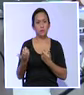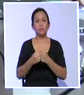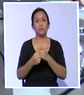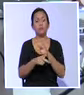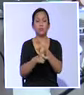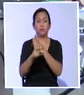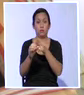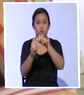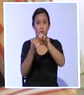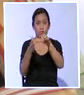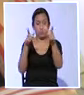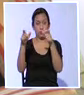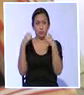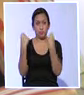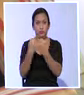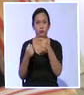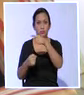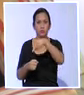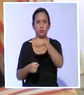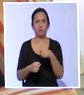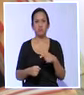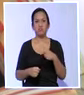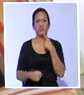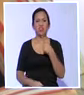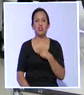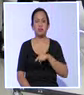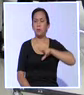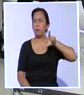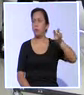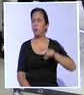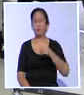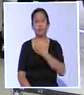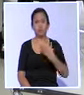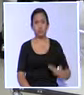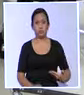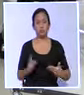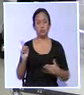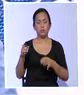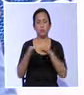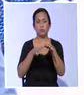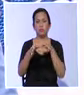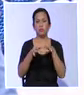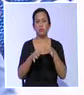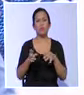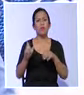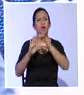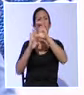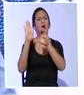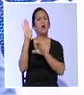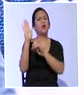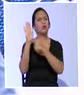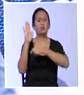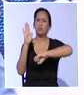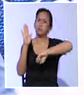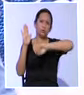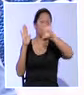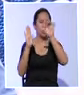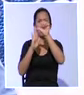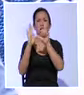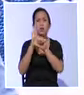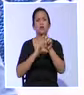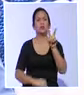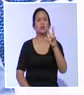participación ciudadana y control social se negó esta posibilidad su presidenta raquel gonzález se refiere al tema la constitución es clara en su artículo